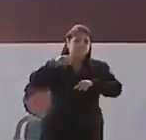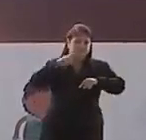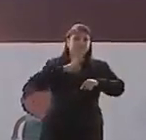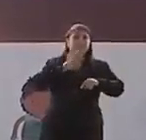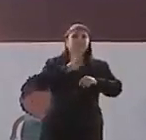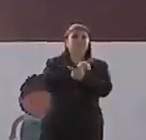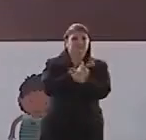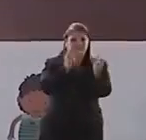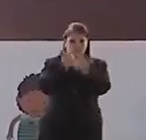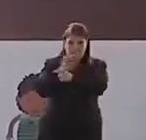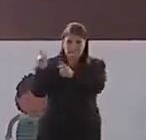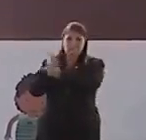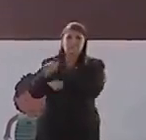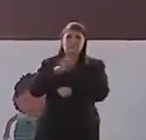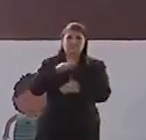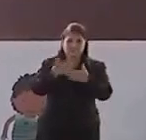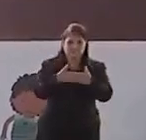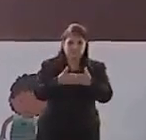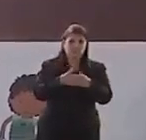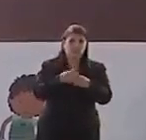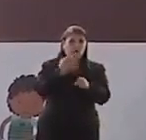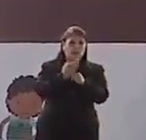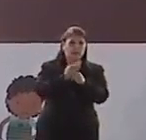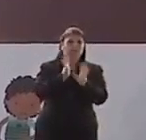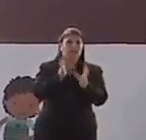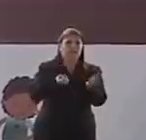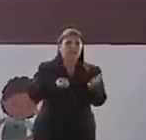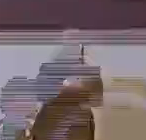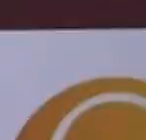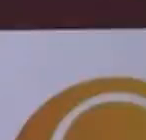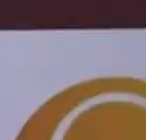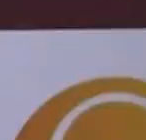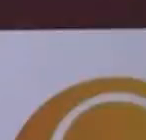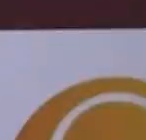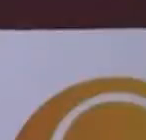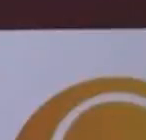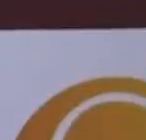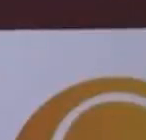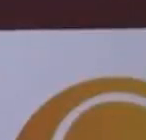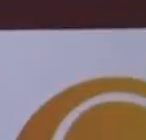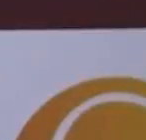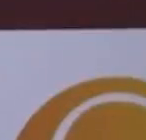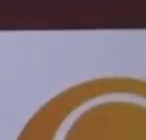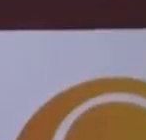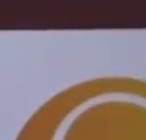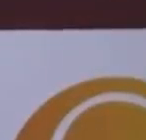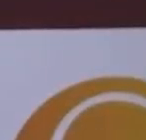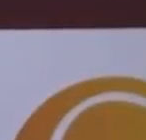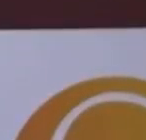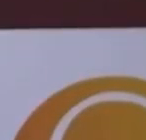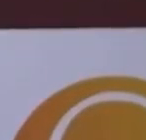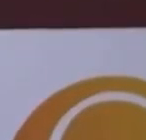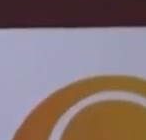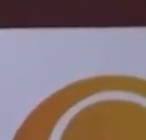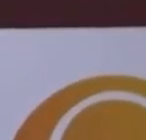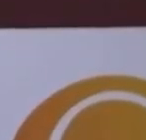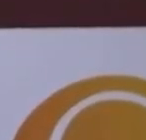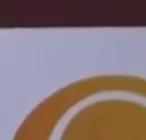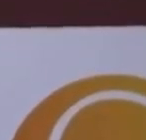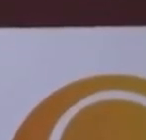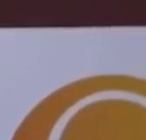ya están saliendo de la cárcel los presos políticos maestros que fueron